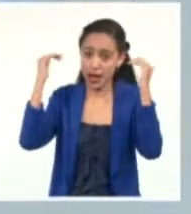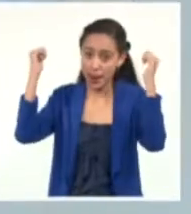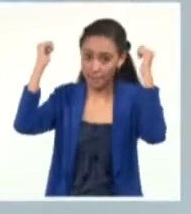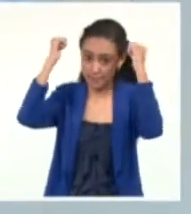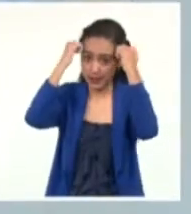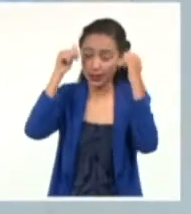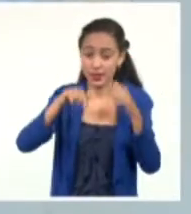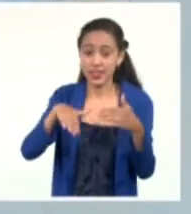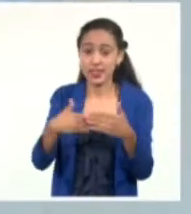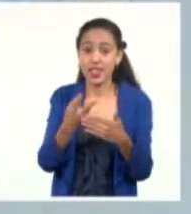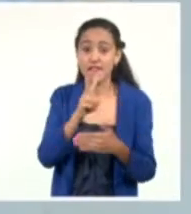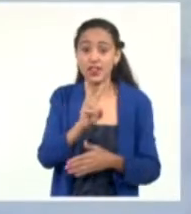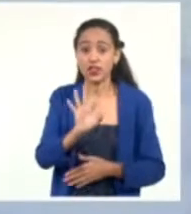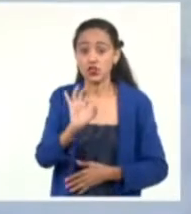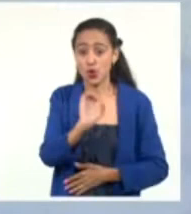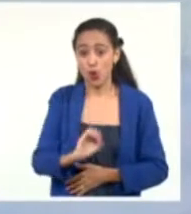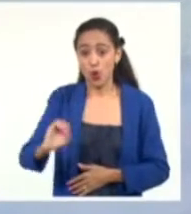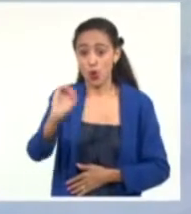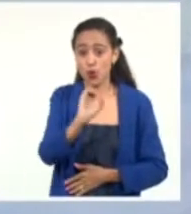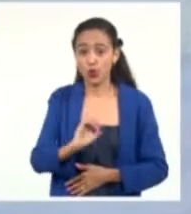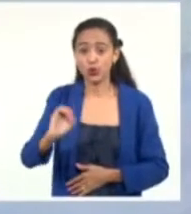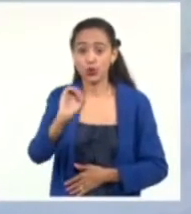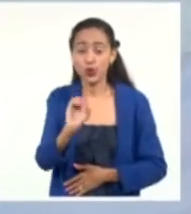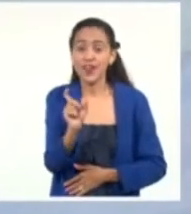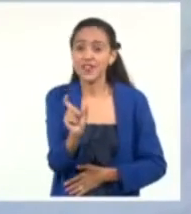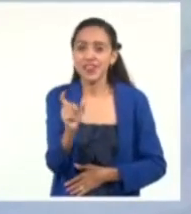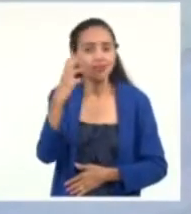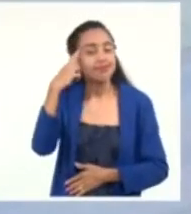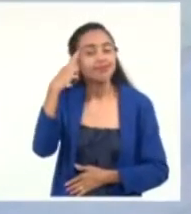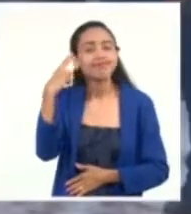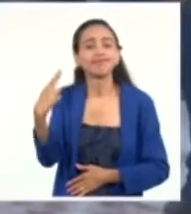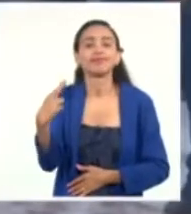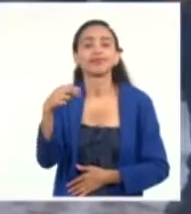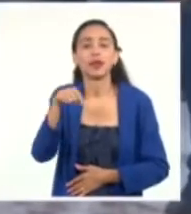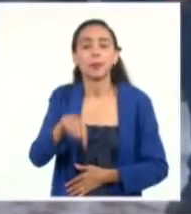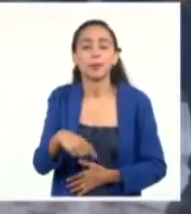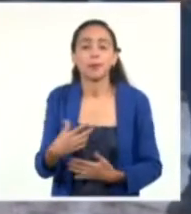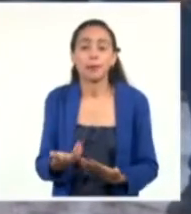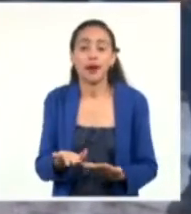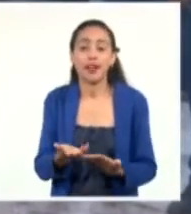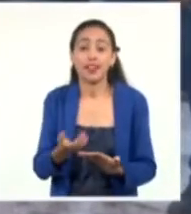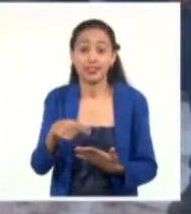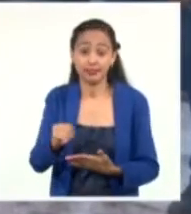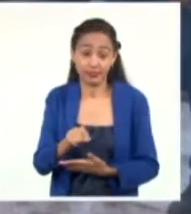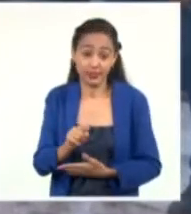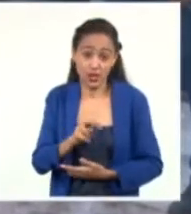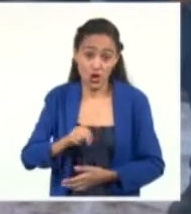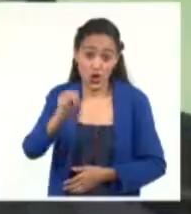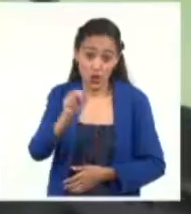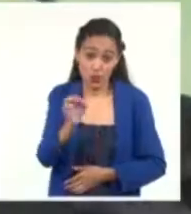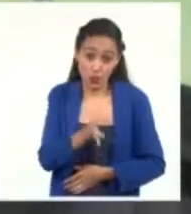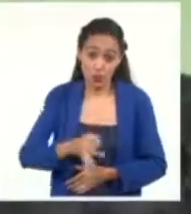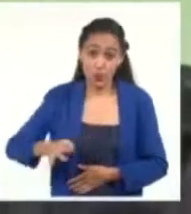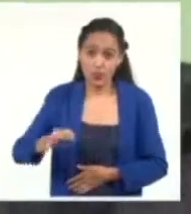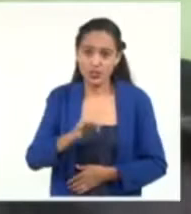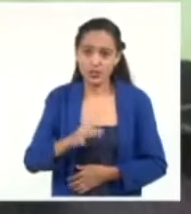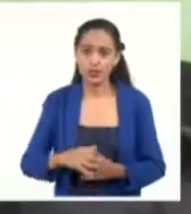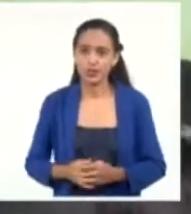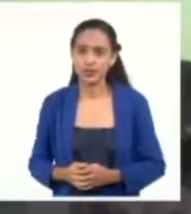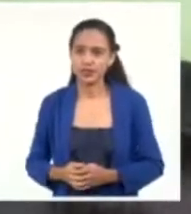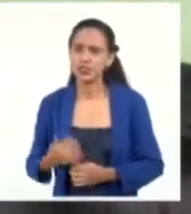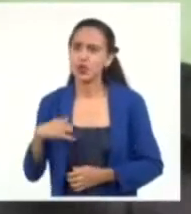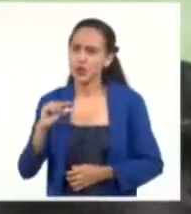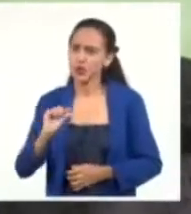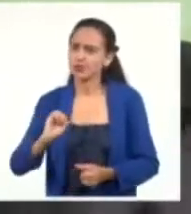Este 28 de octubre es una fecha de recordación para este norteño municipio espirituano. Estoy un poquito